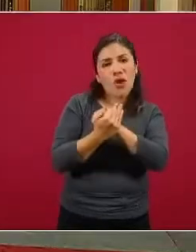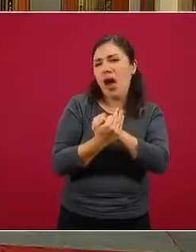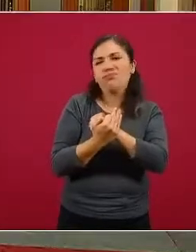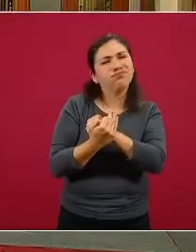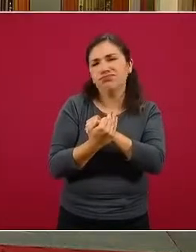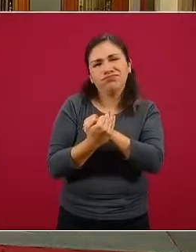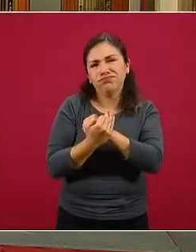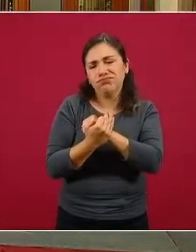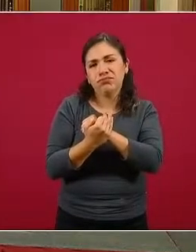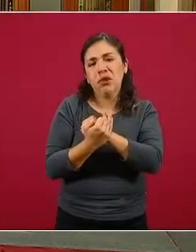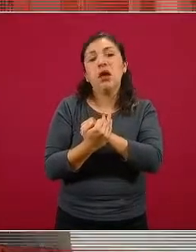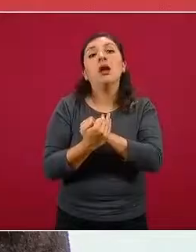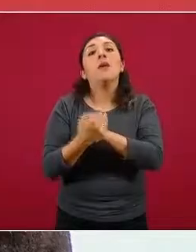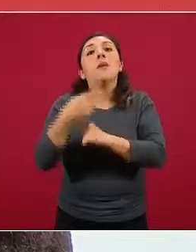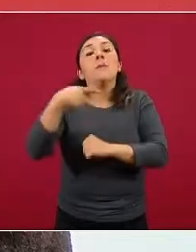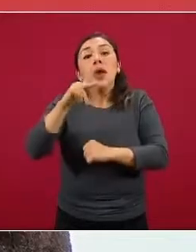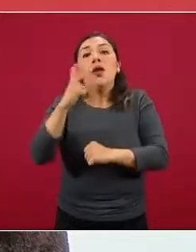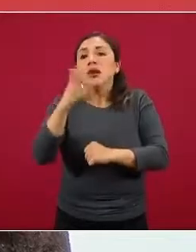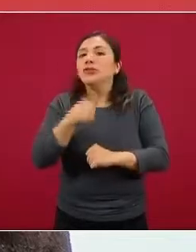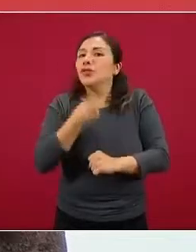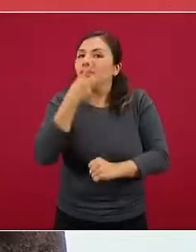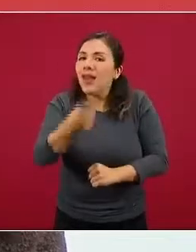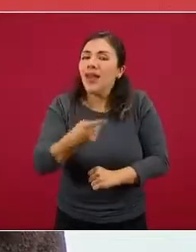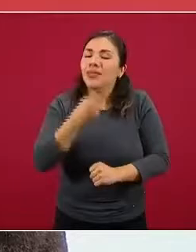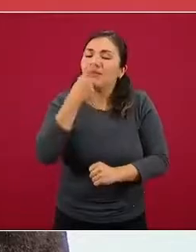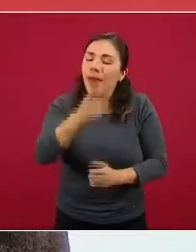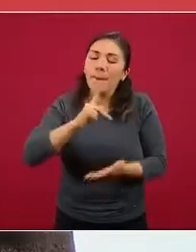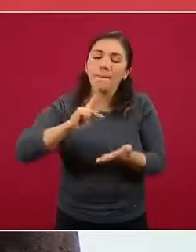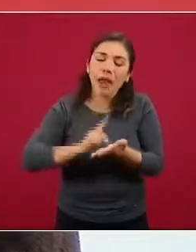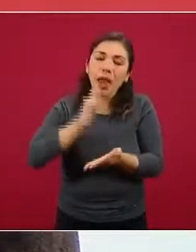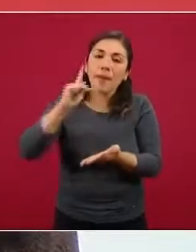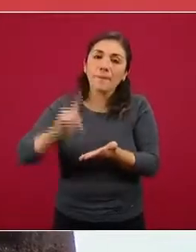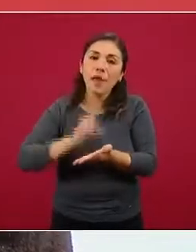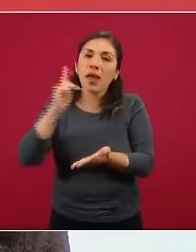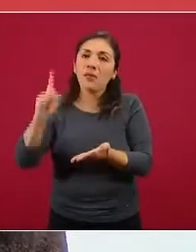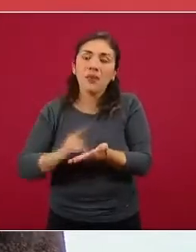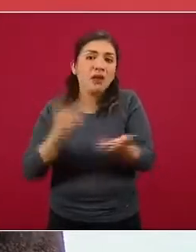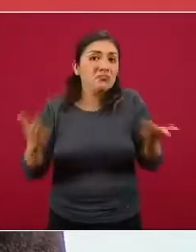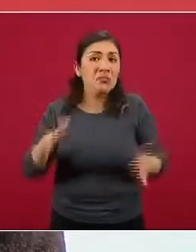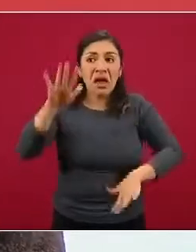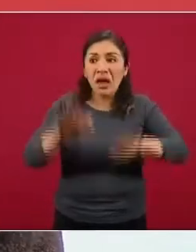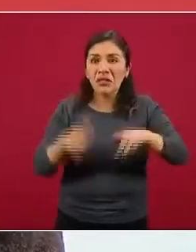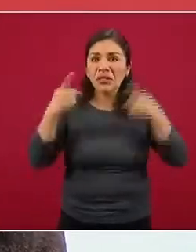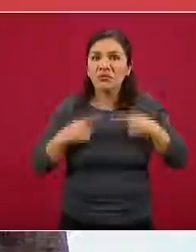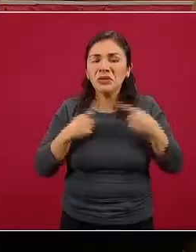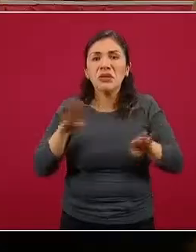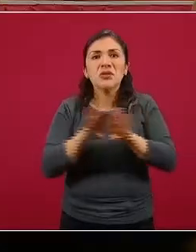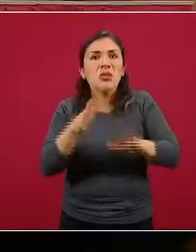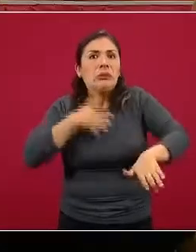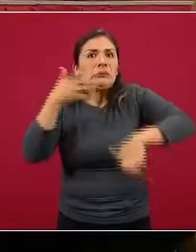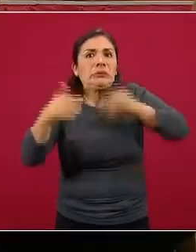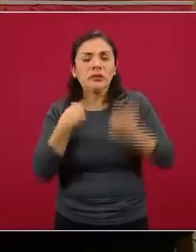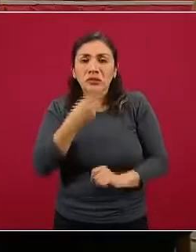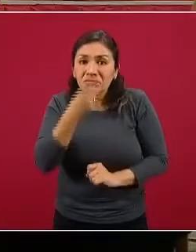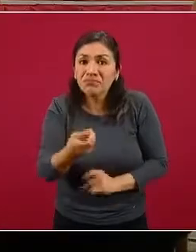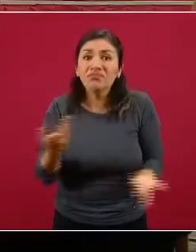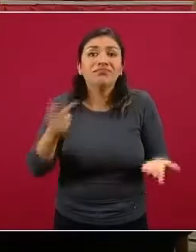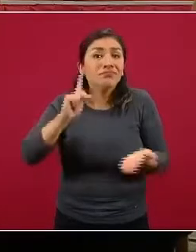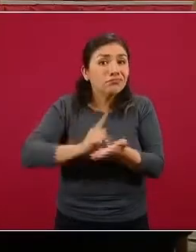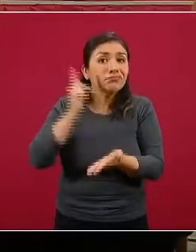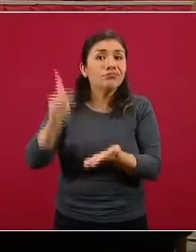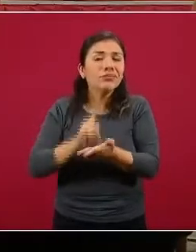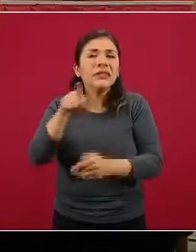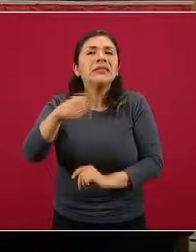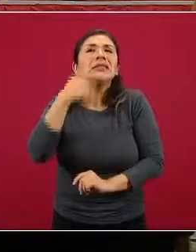si es que queremos protegernos. Esto lo destacamos una y otra vez, a pesar de que hay personas que se inquietan cuando lo decimos porque